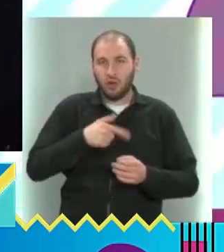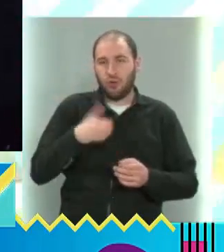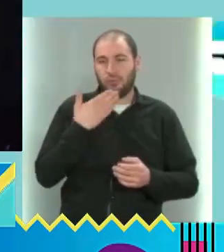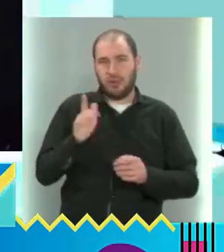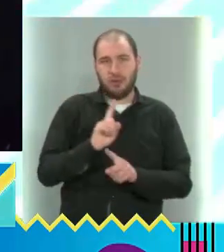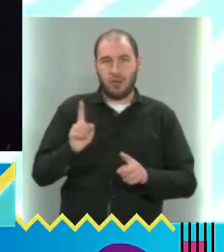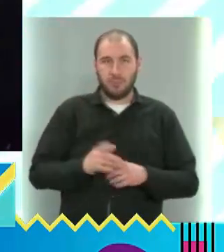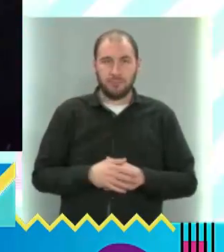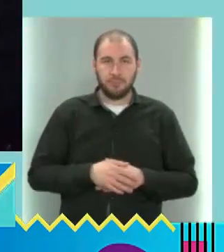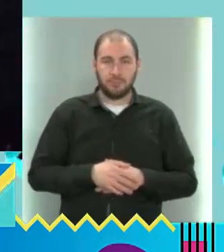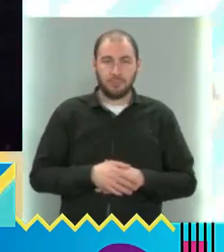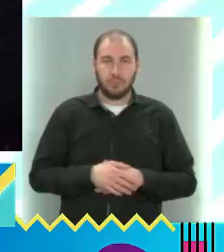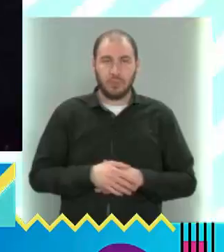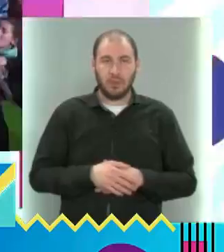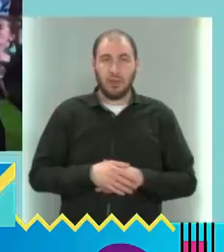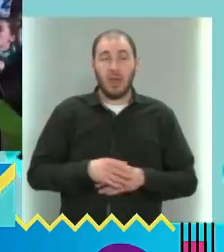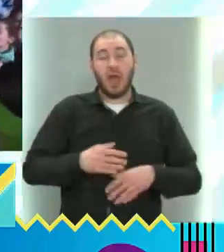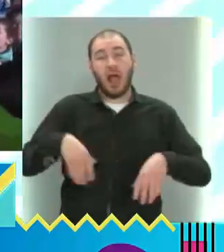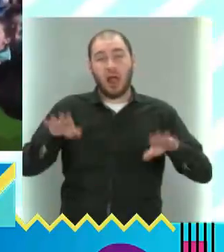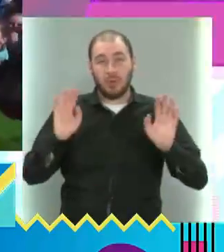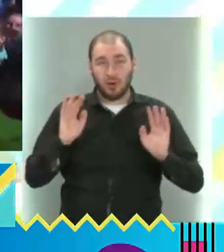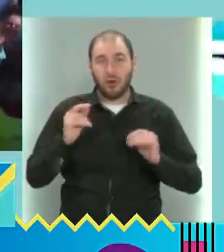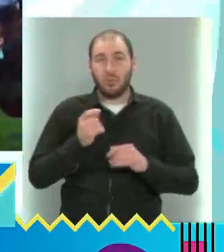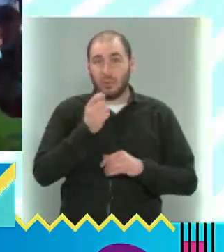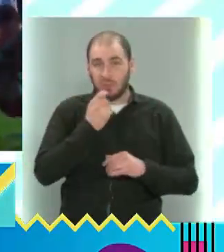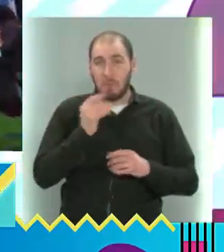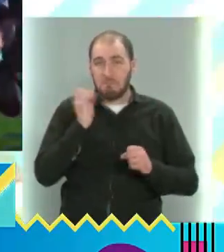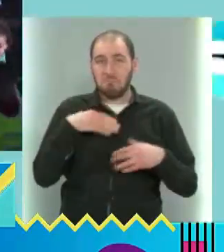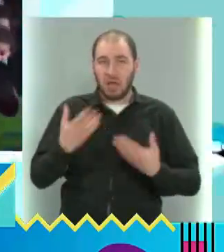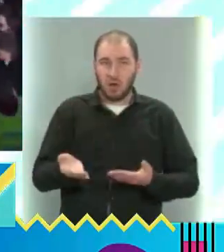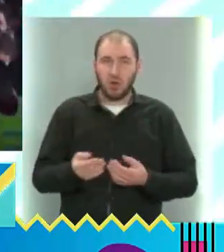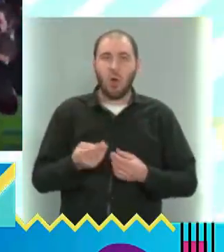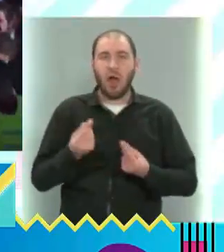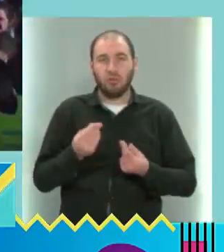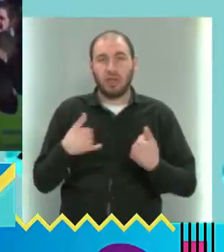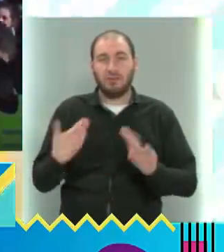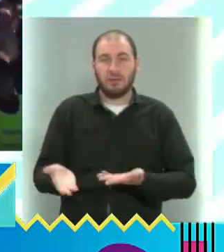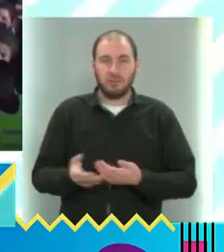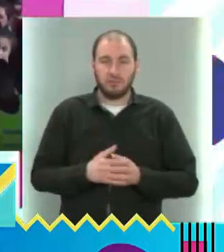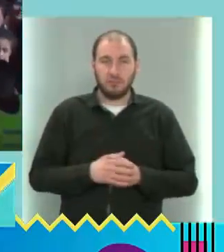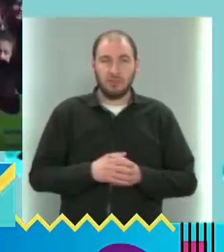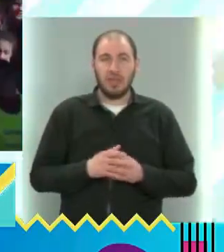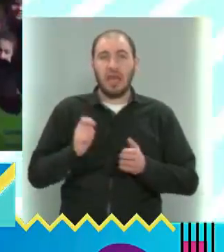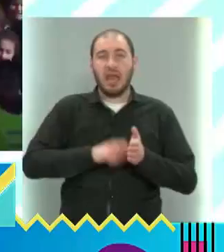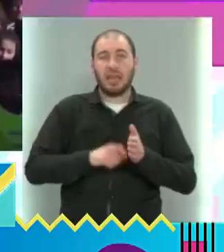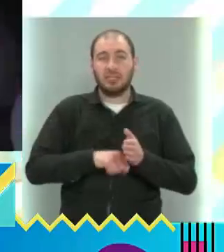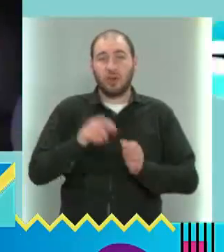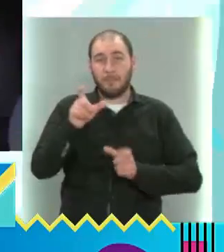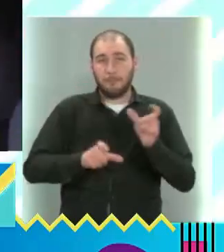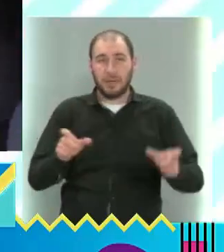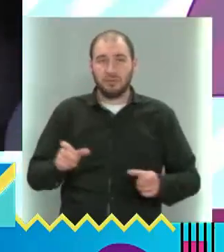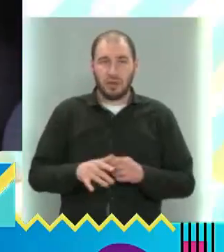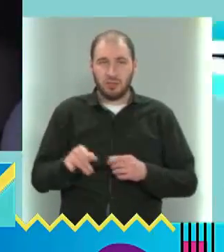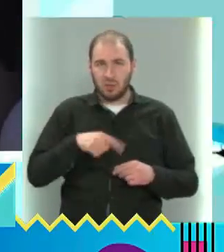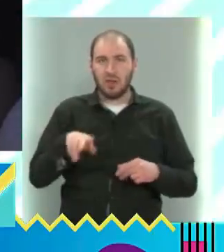cumplir. En todo caso, sería conveniente o útil poner registros de personas que